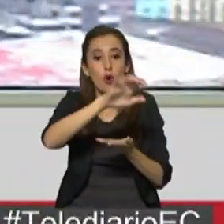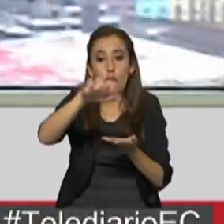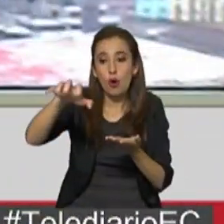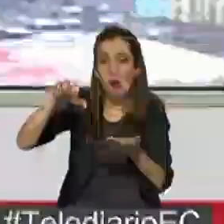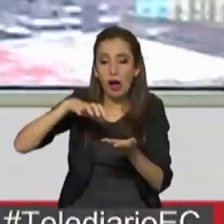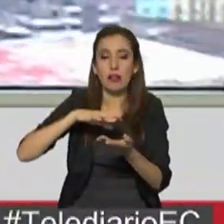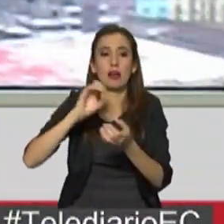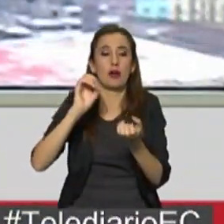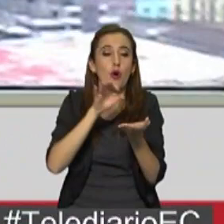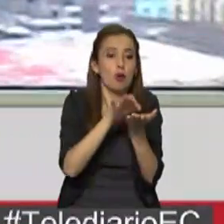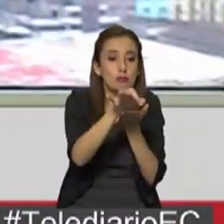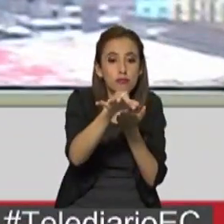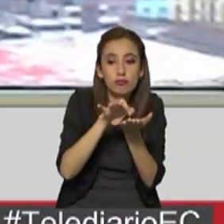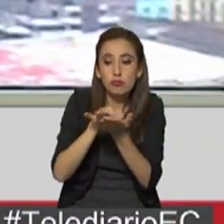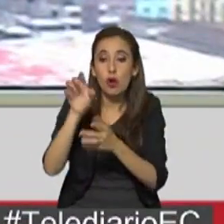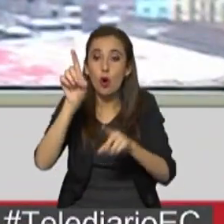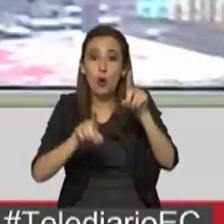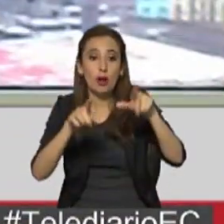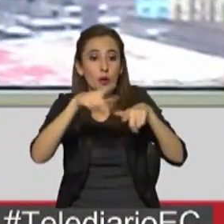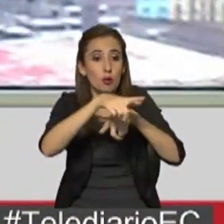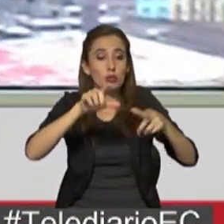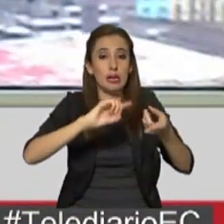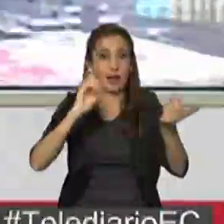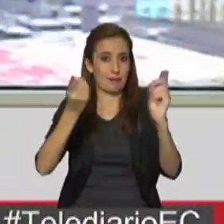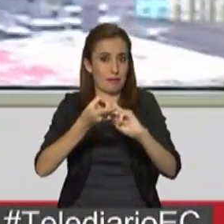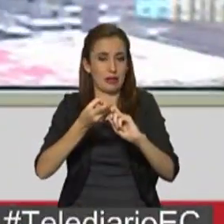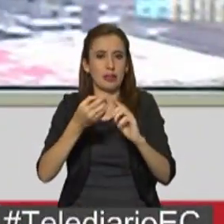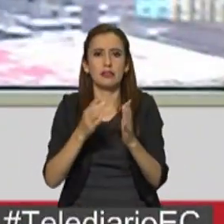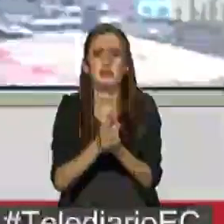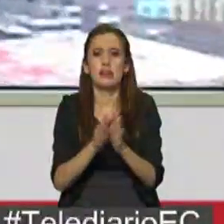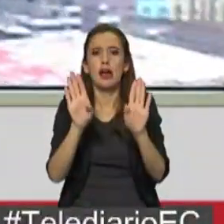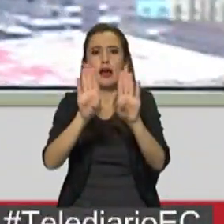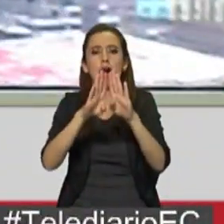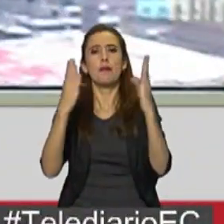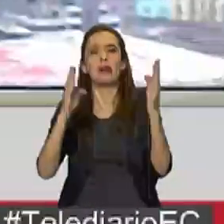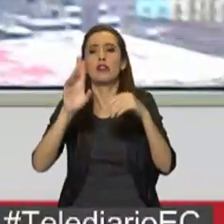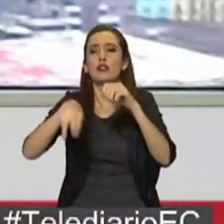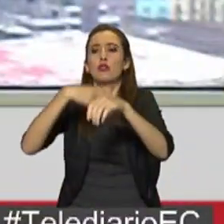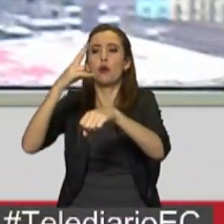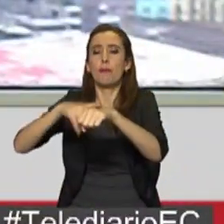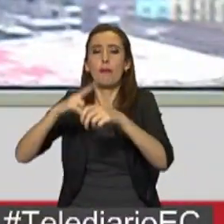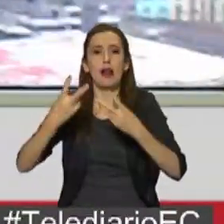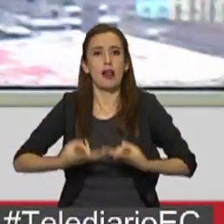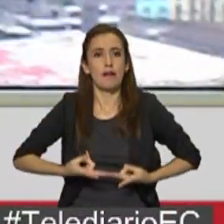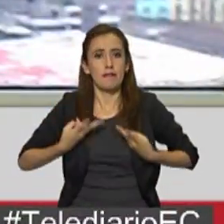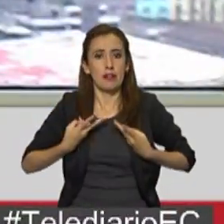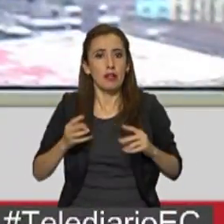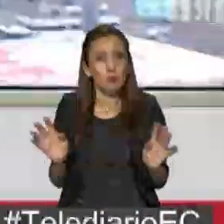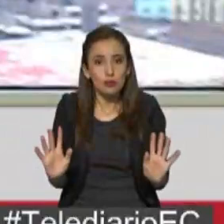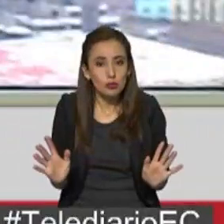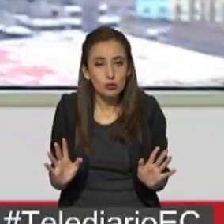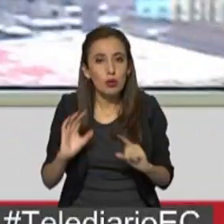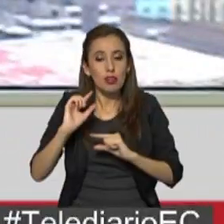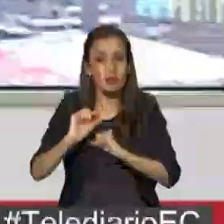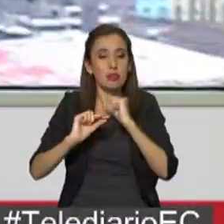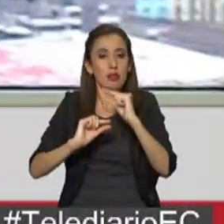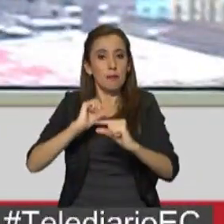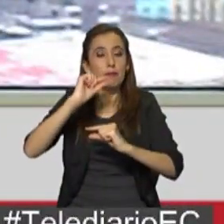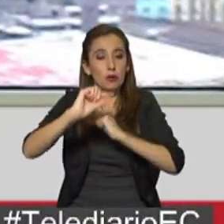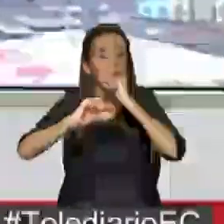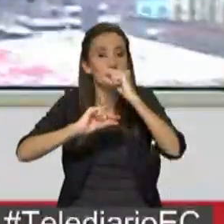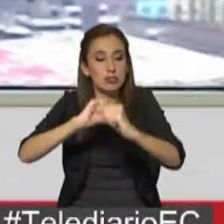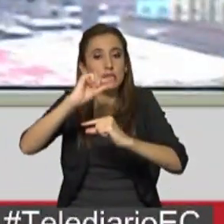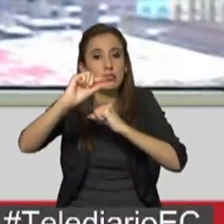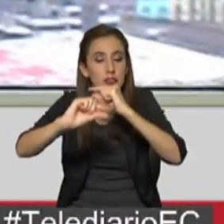cantón o para determinados lugares no significa que vamos a volver a la situación que teníamos en enero habrá una nueva normalidad